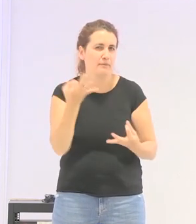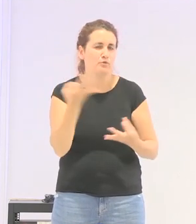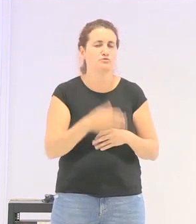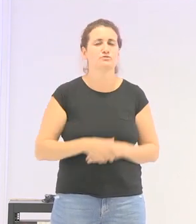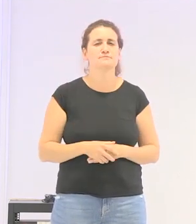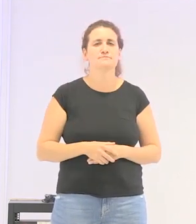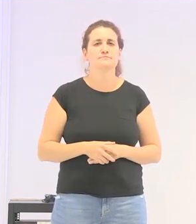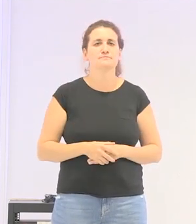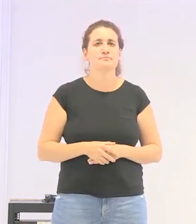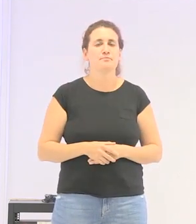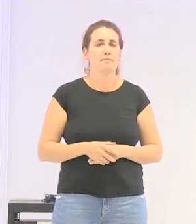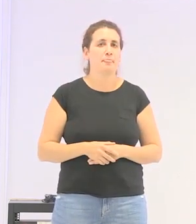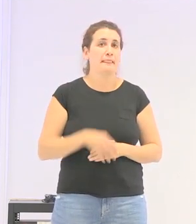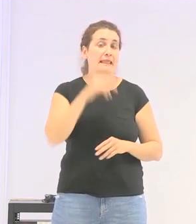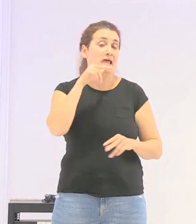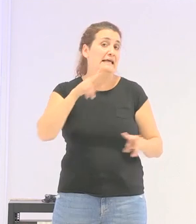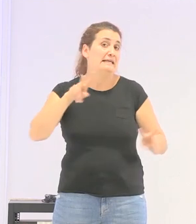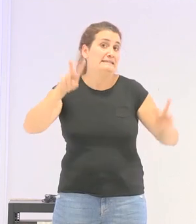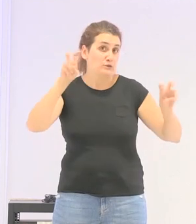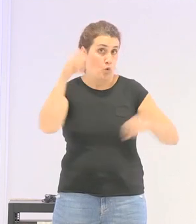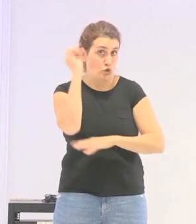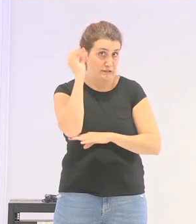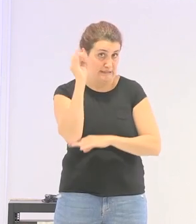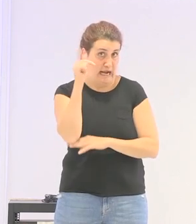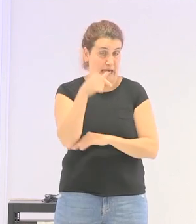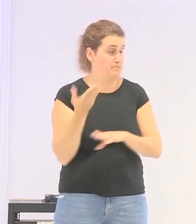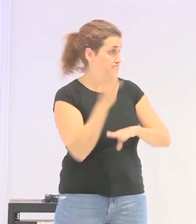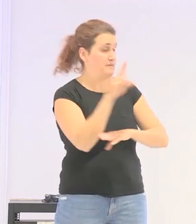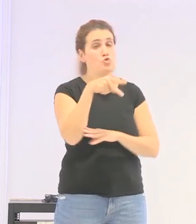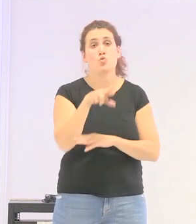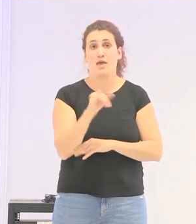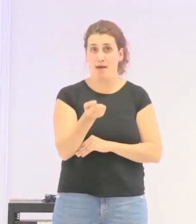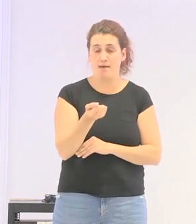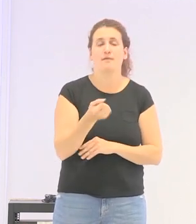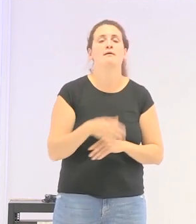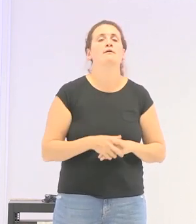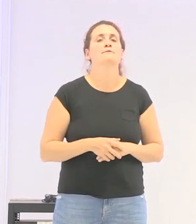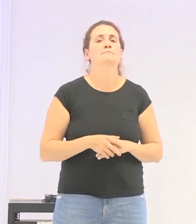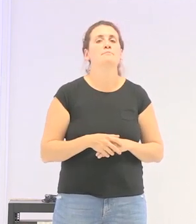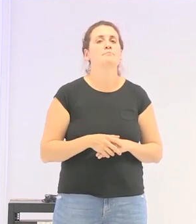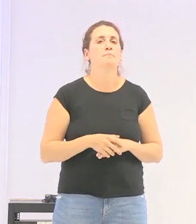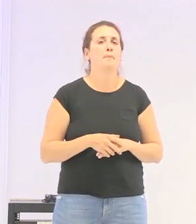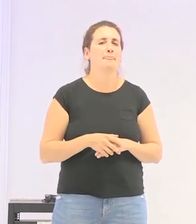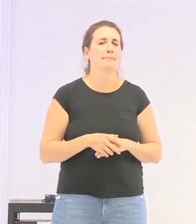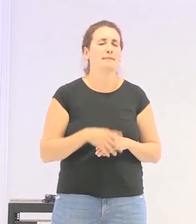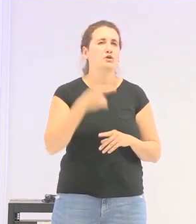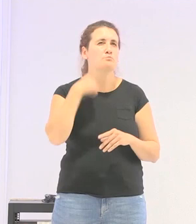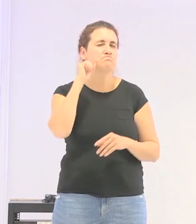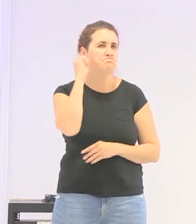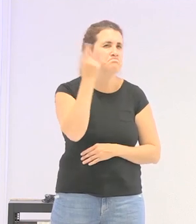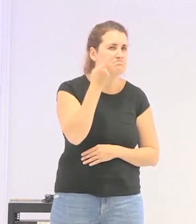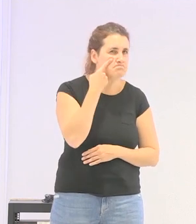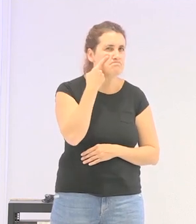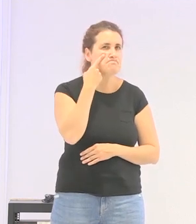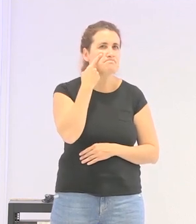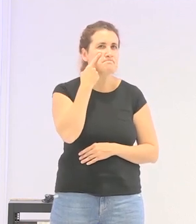ver el título de la charla que nos presenta Nuria Albago, me di cuenta que ya